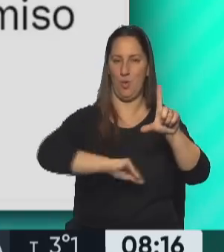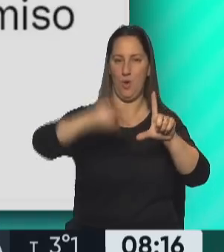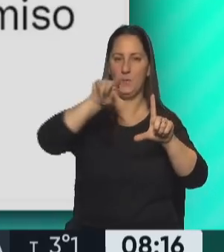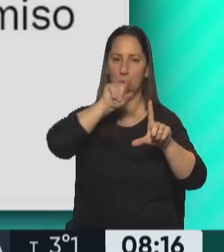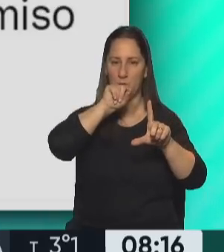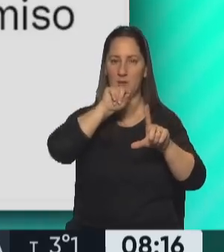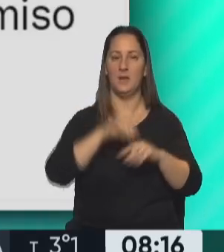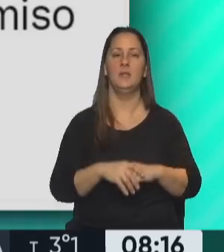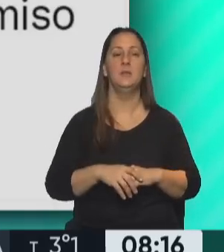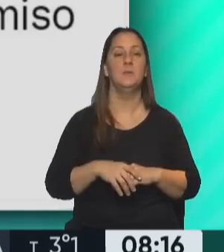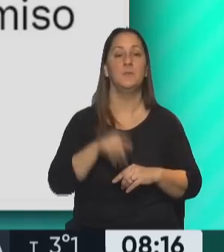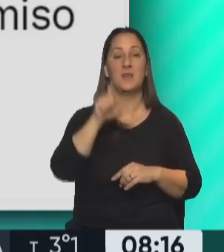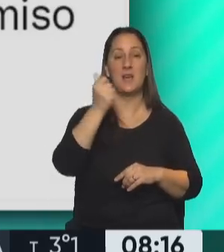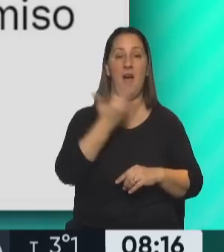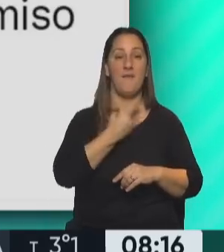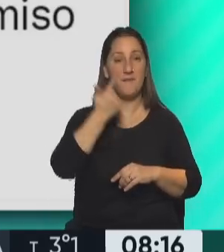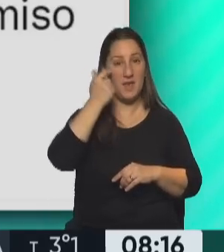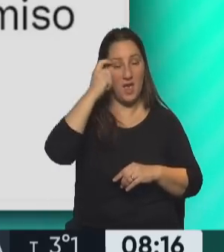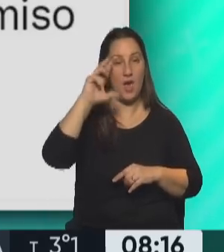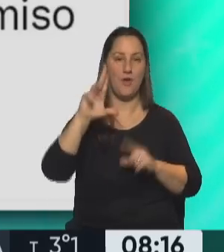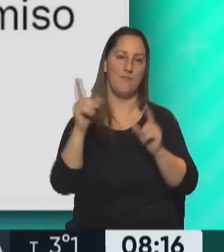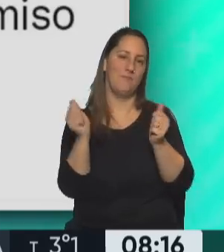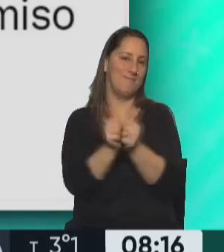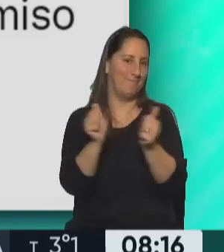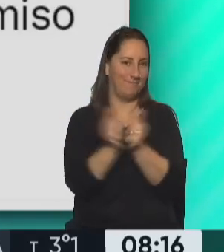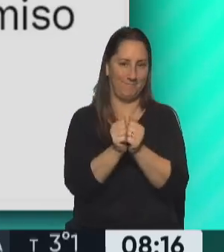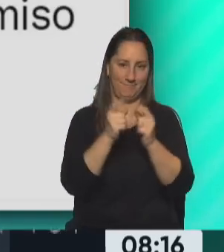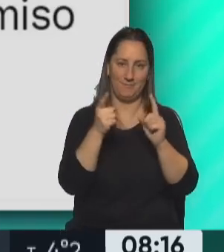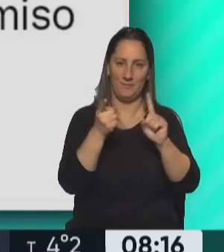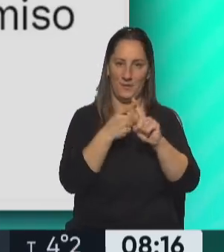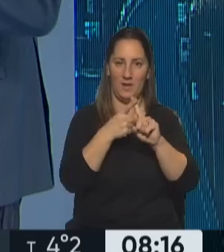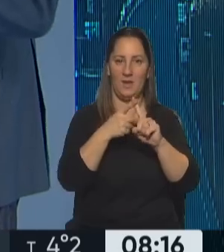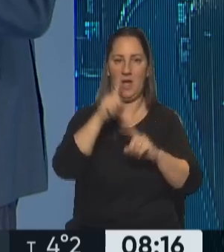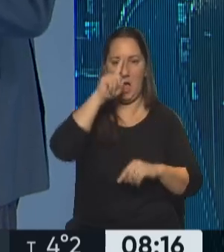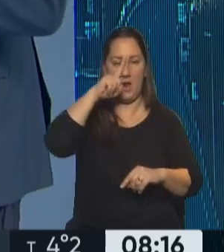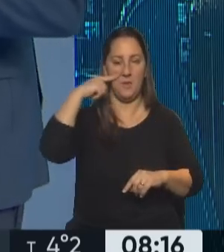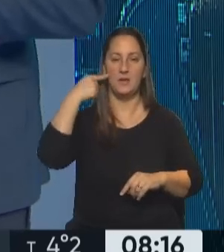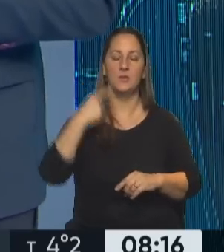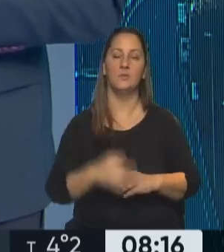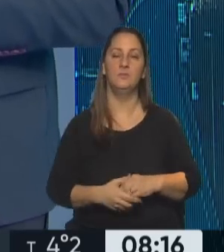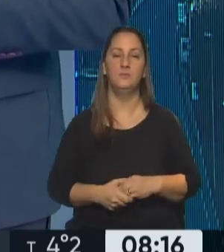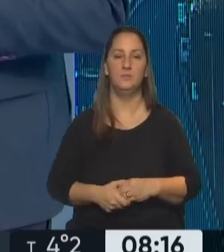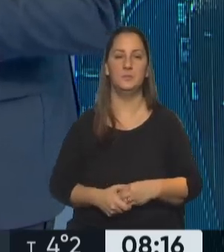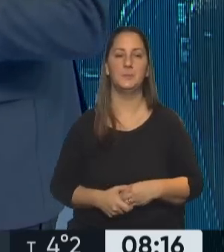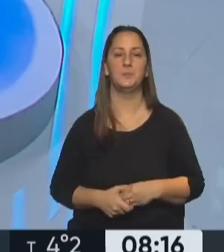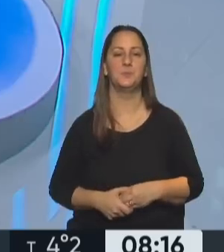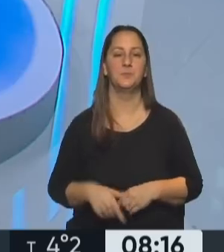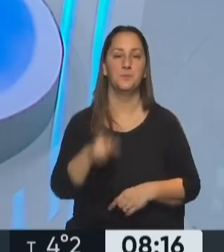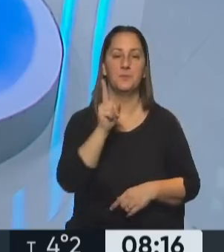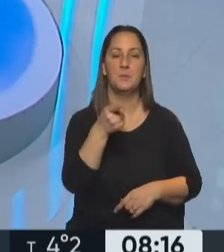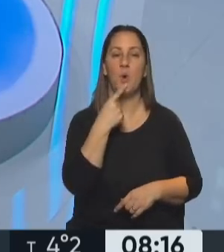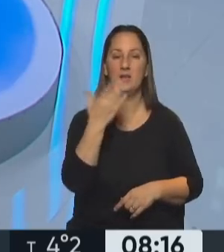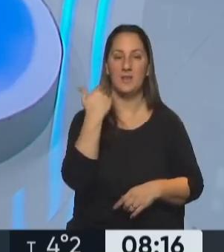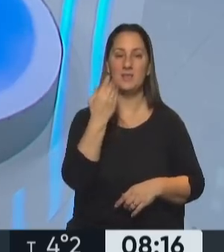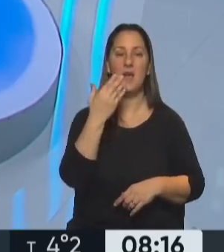canciller cercano, muy cercano al presidente Alberto Fernández. Nos queda la oposición para un ratito nada más. Néstor, a propósito de algo que decía Vero